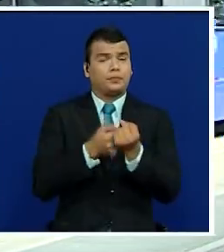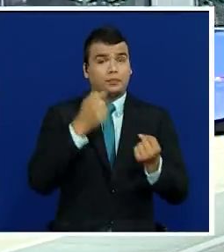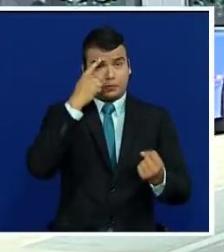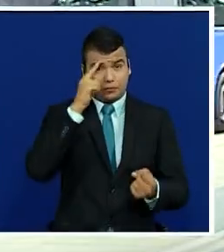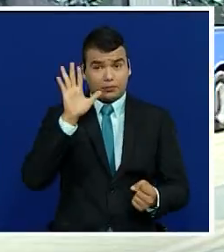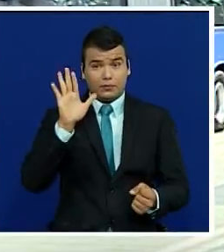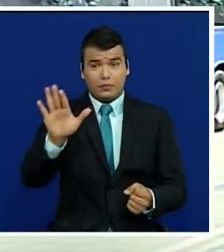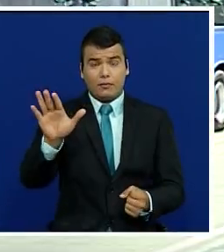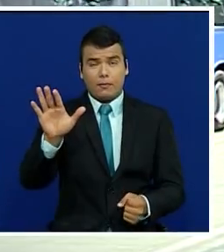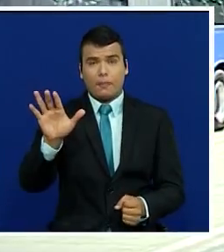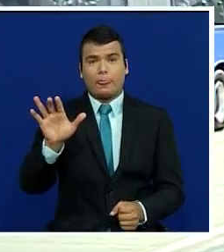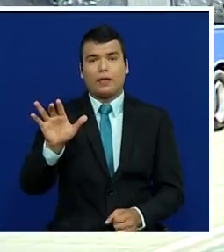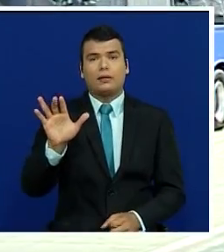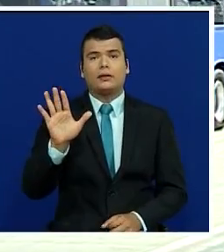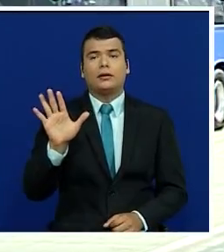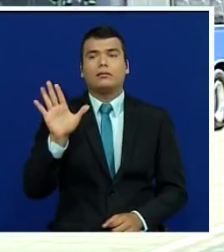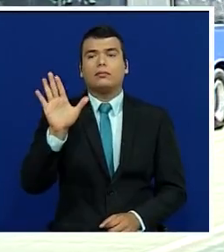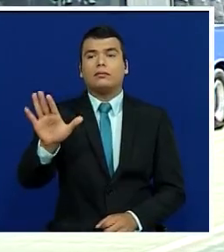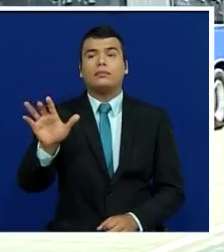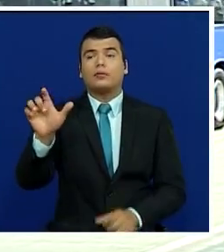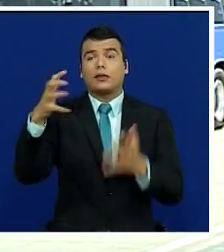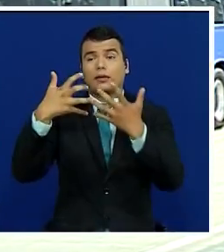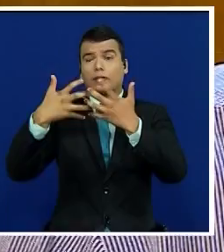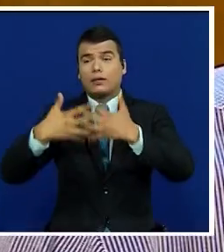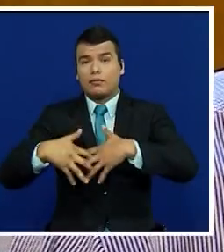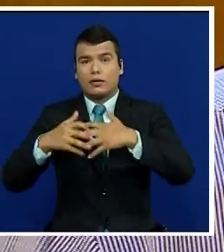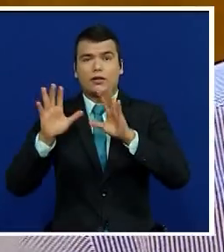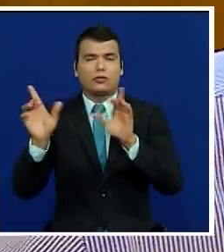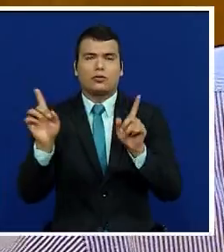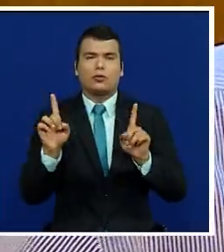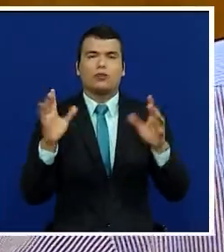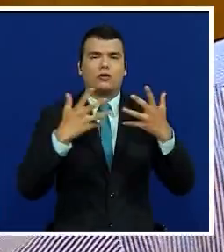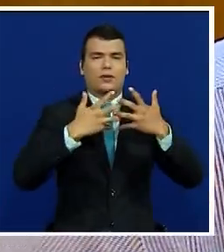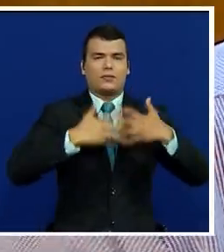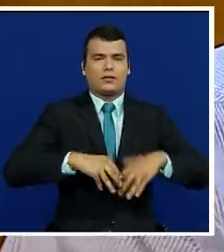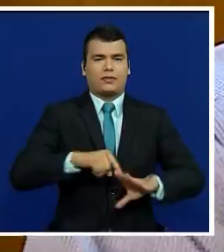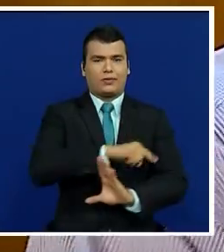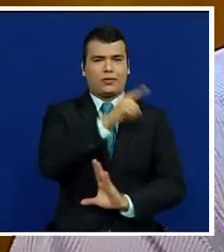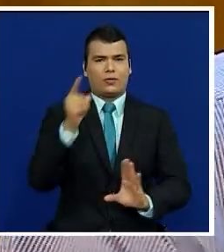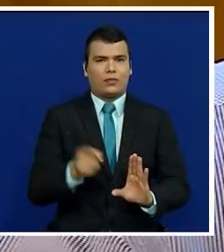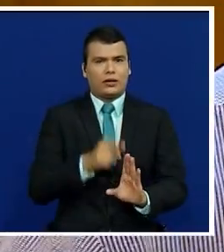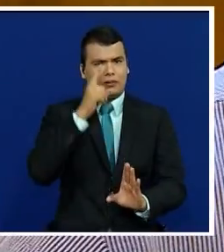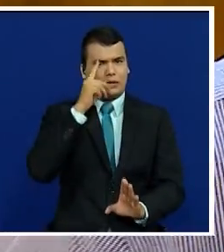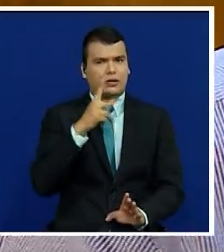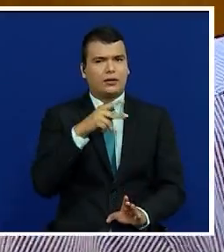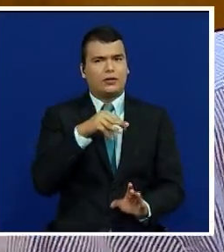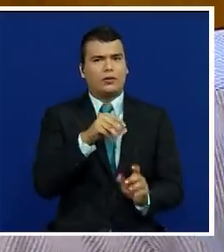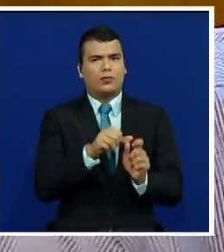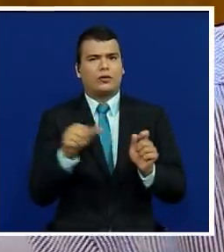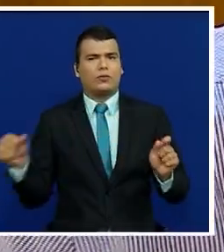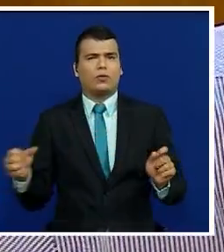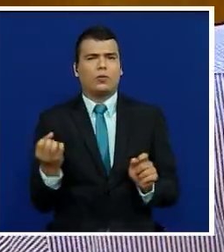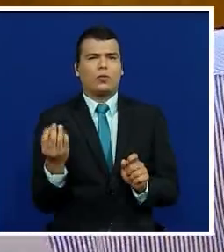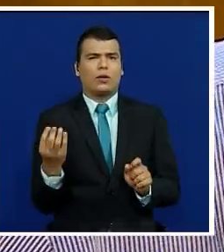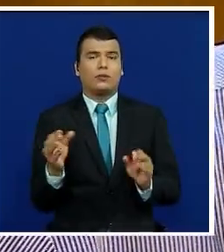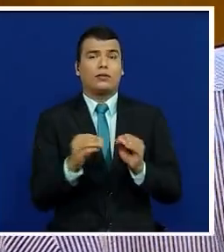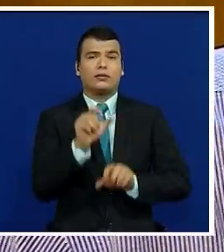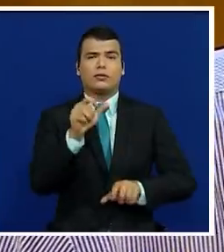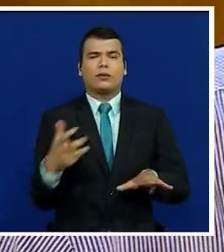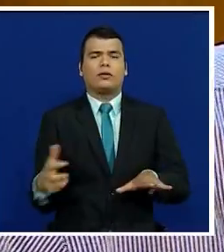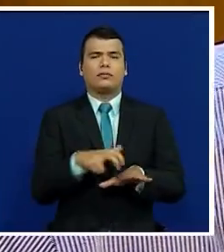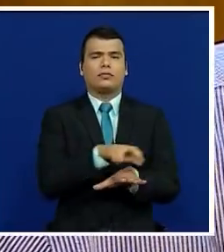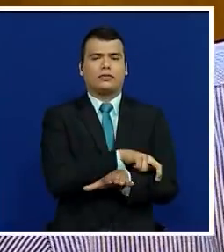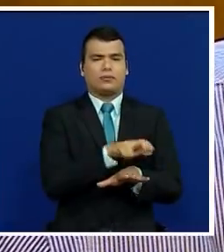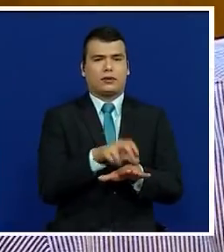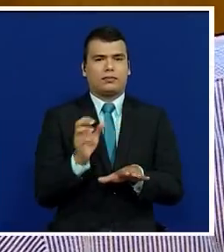subsidio al operar es un subsidio al sistema ese subsidio va condicionado al número de kilómetros y al número de pasajeros que se mueve es un